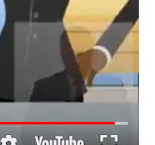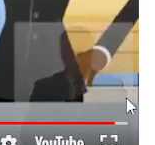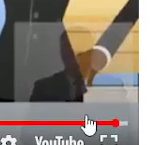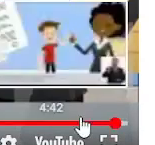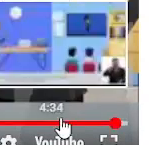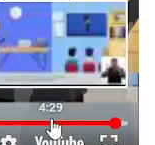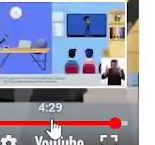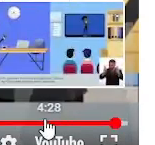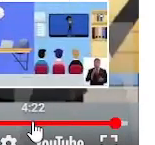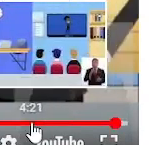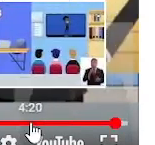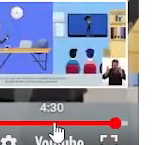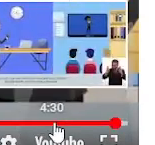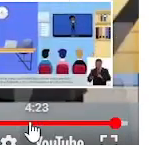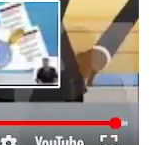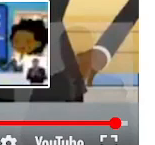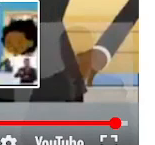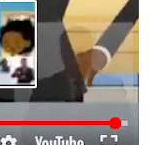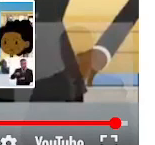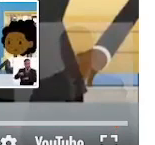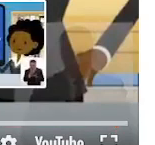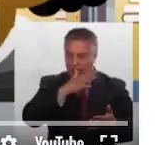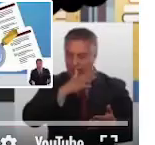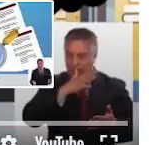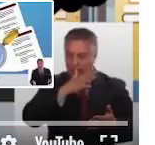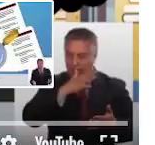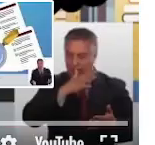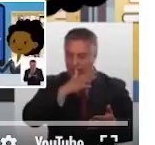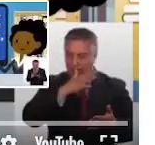Vemos que principalmente el tema se trata de que ellos puedan desarrollar la guía